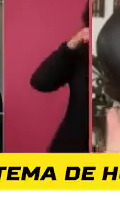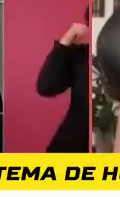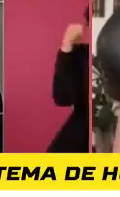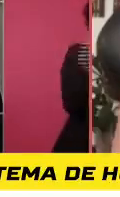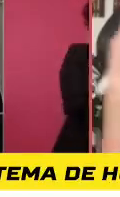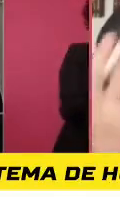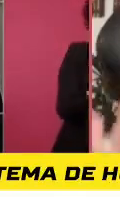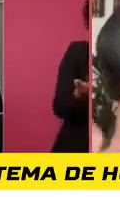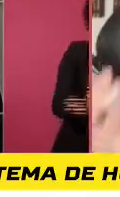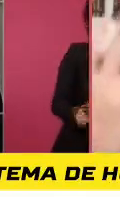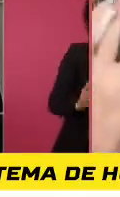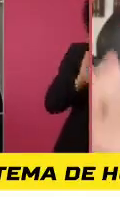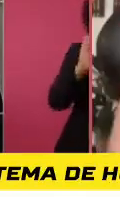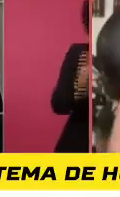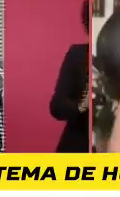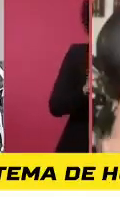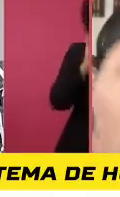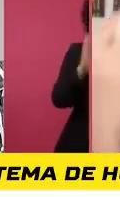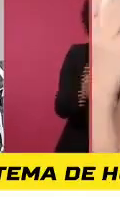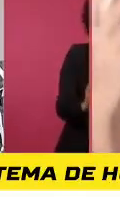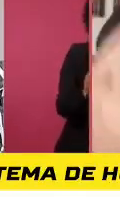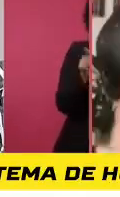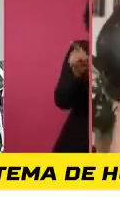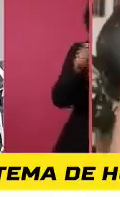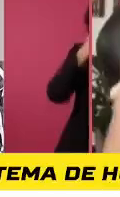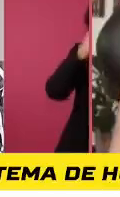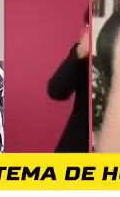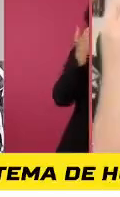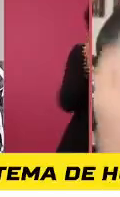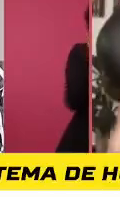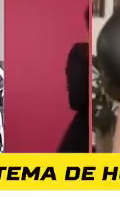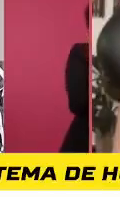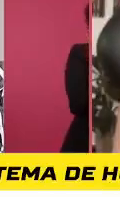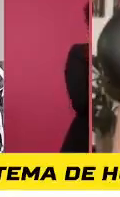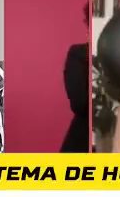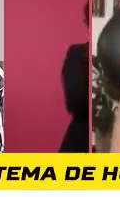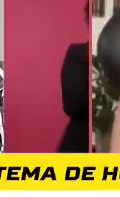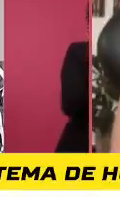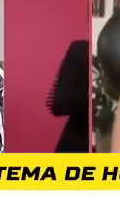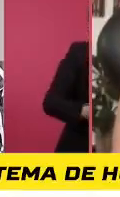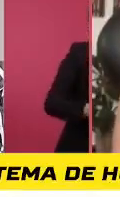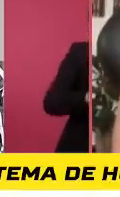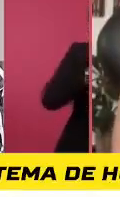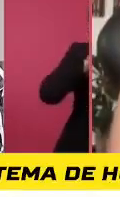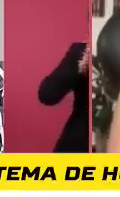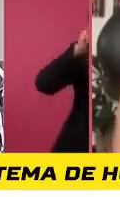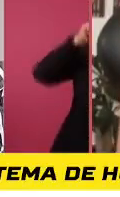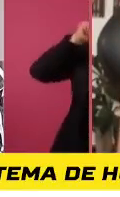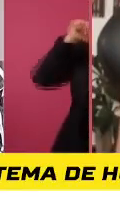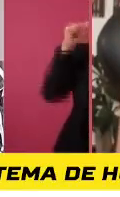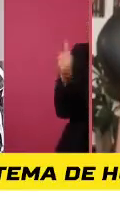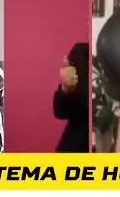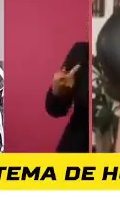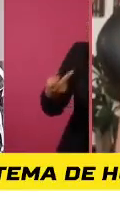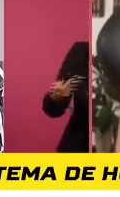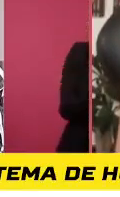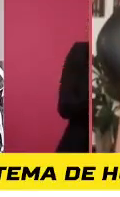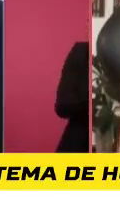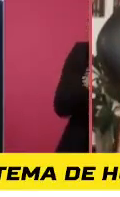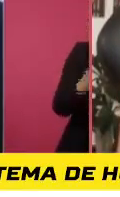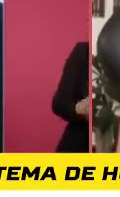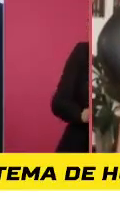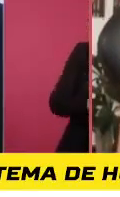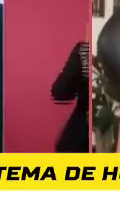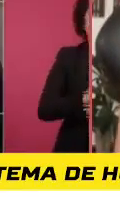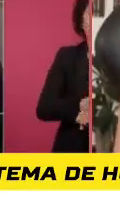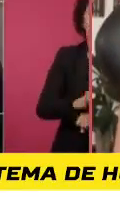todo cuando tiene que ver con derechos de la salud o del Ujú. medio ambiente, ¿verdad? O sea, hay cosas que son sumamente relevantes y que sí tienen importancia. El tema es